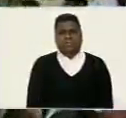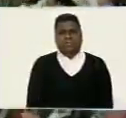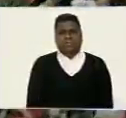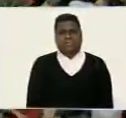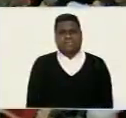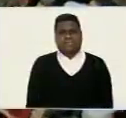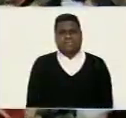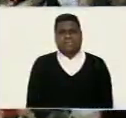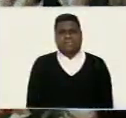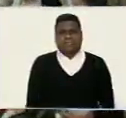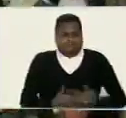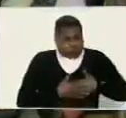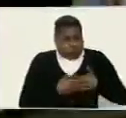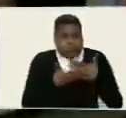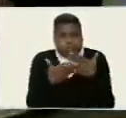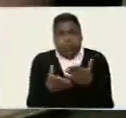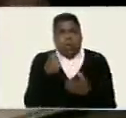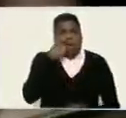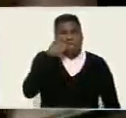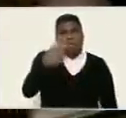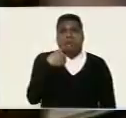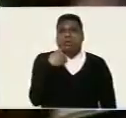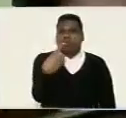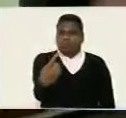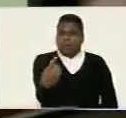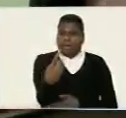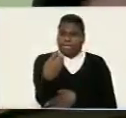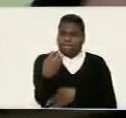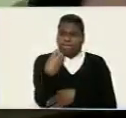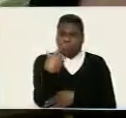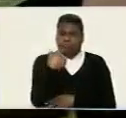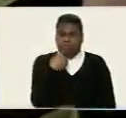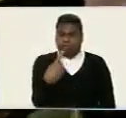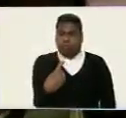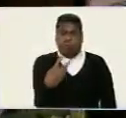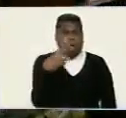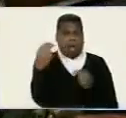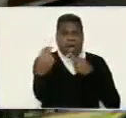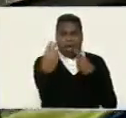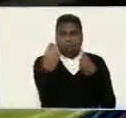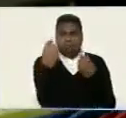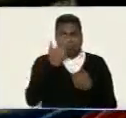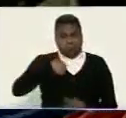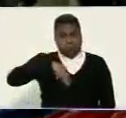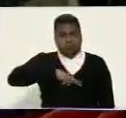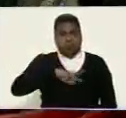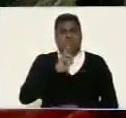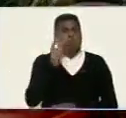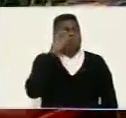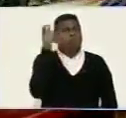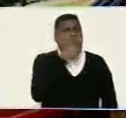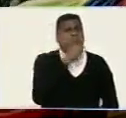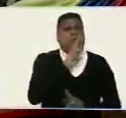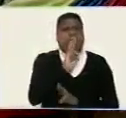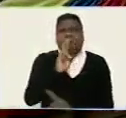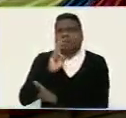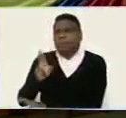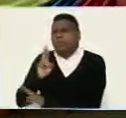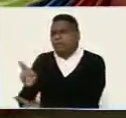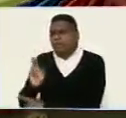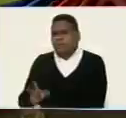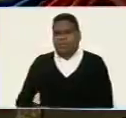Pongámonos a la orden del pueblo y que nos diga lo que nos quiera decir y nosotros buscaremos la respuesta que tengamos que darle al pueblo.